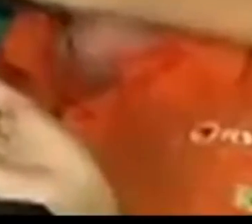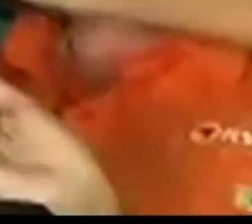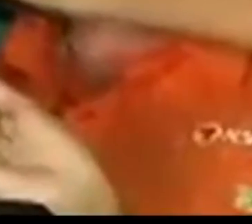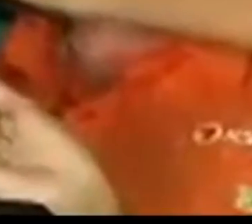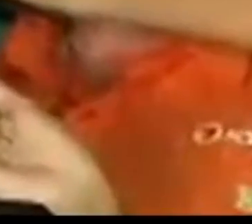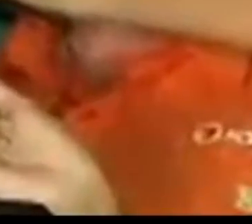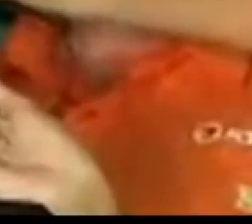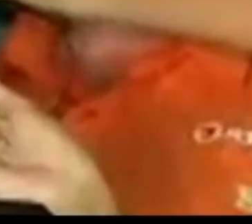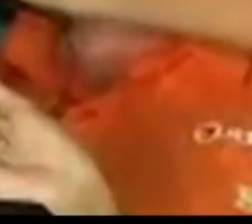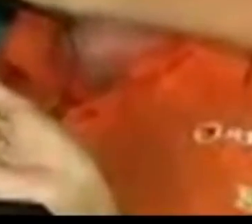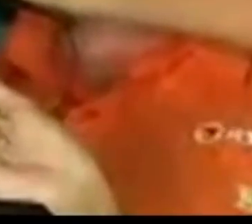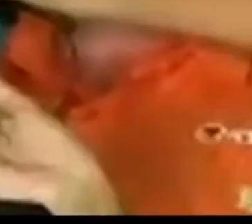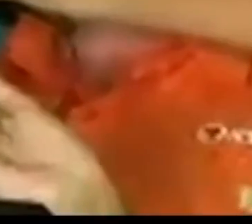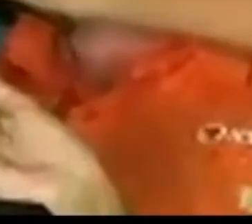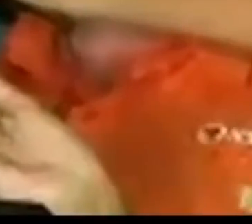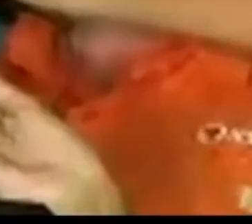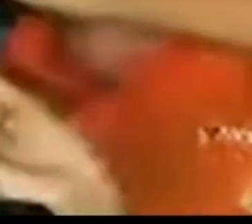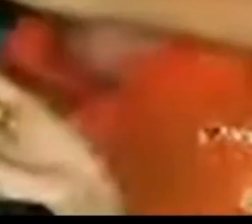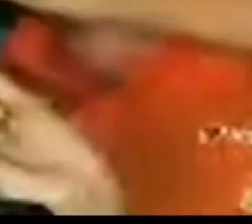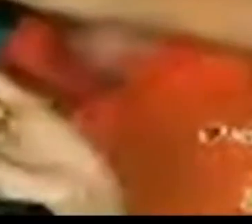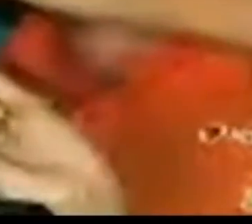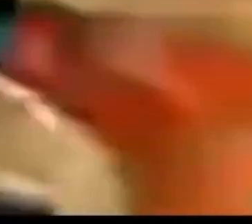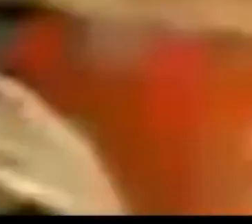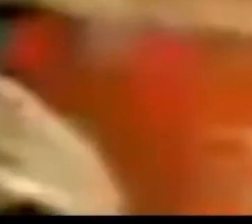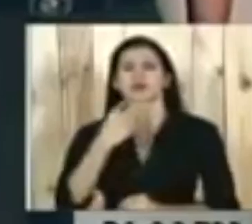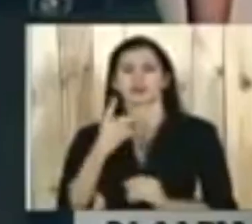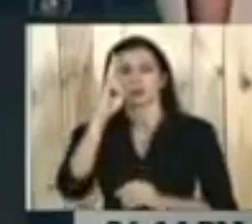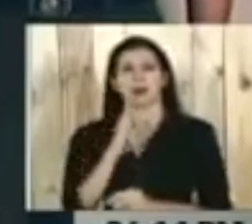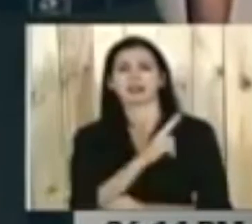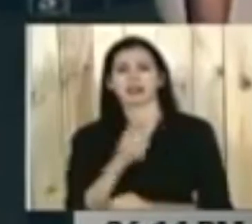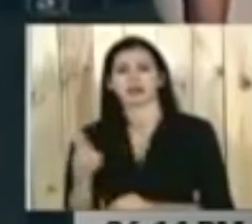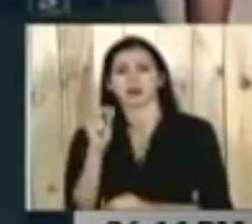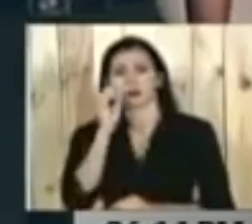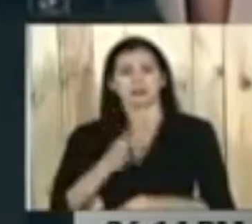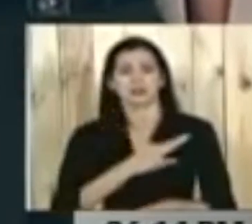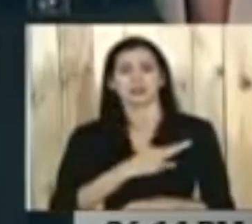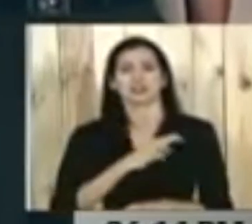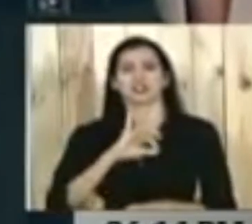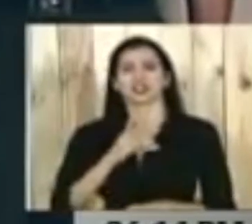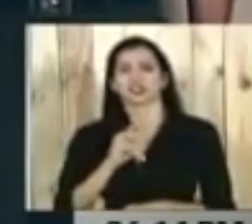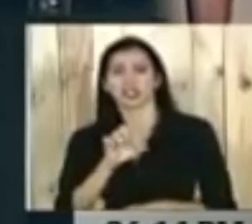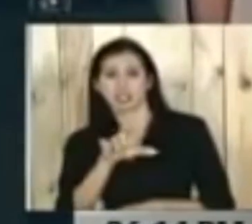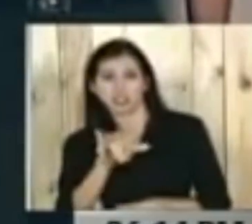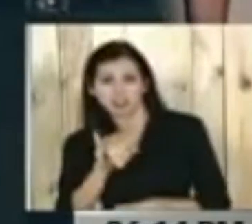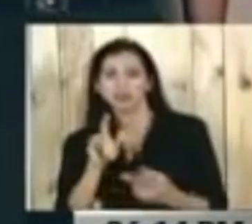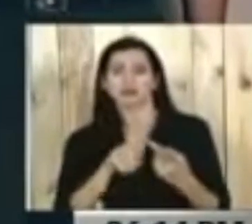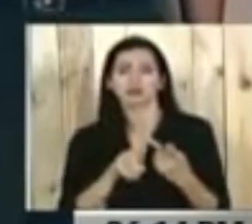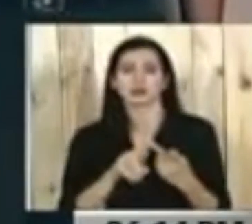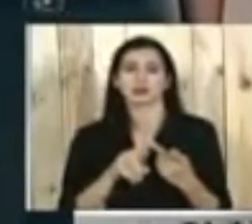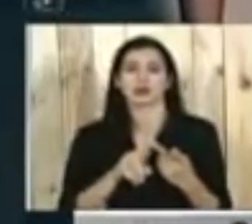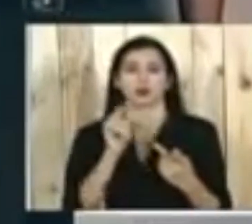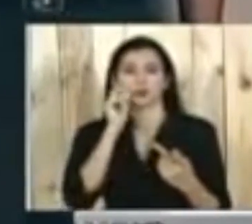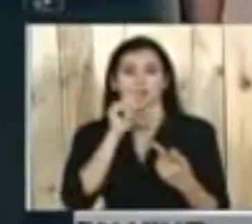planes oficialistas para una nueva constitución y pidieron en las urnas nuevas elecciones. El chavismo ha descalificado los resultados de lo que considera